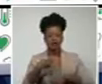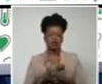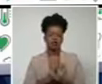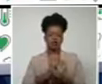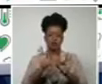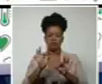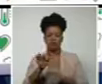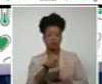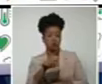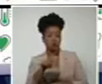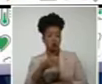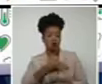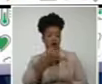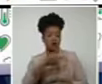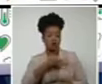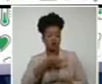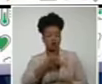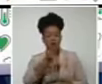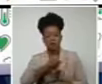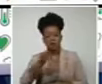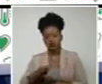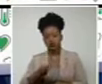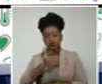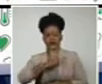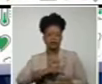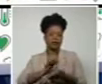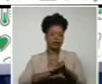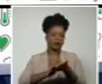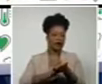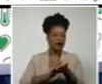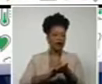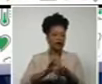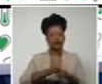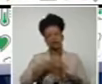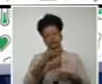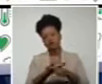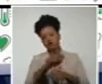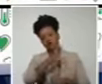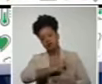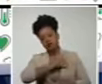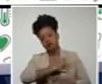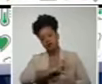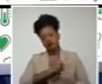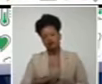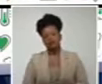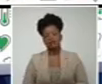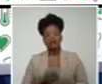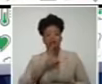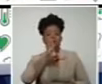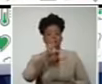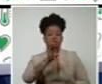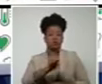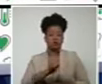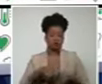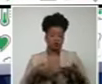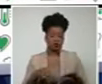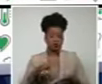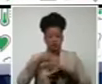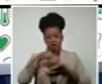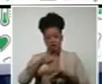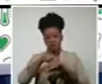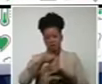personas en función de los síntomas que se manifiestan de esta enfermedad, y dijo que las campañas de